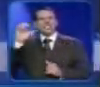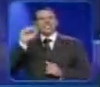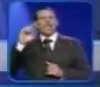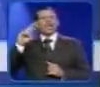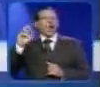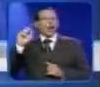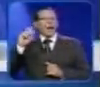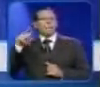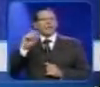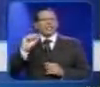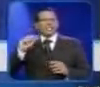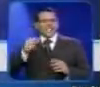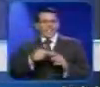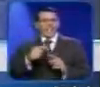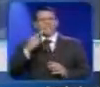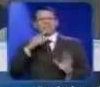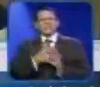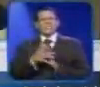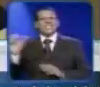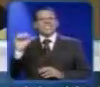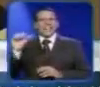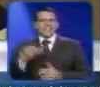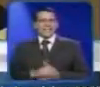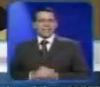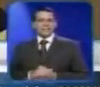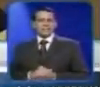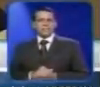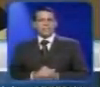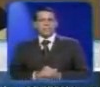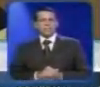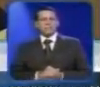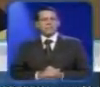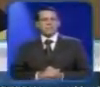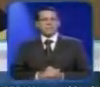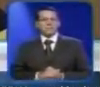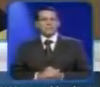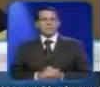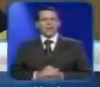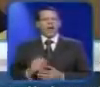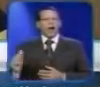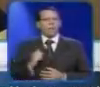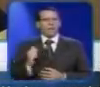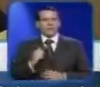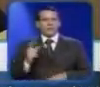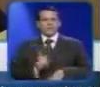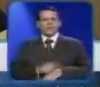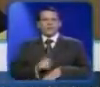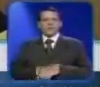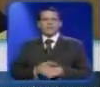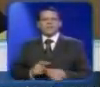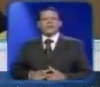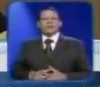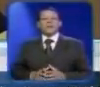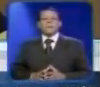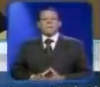junto a Papo Luca estarán a cargo de la salsa. Aprovecho la oportunidad para invitar